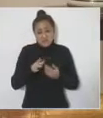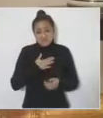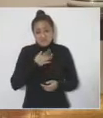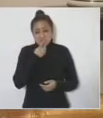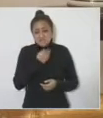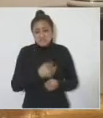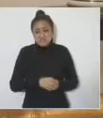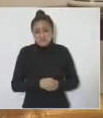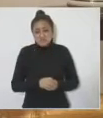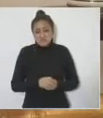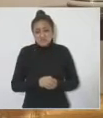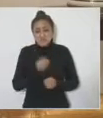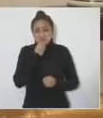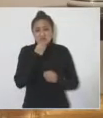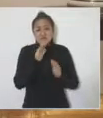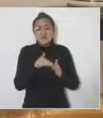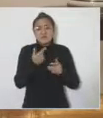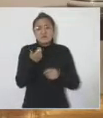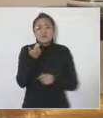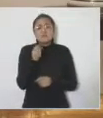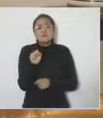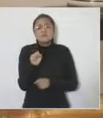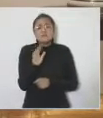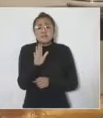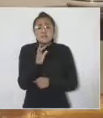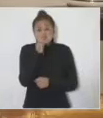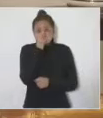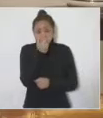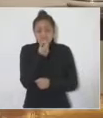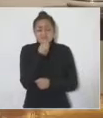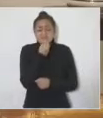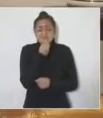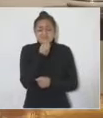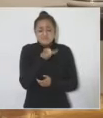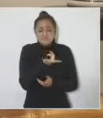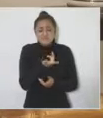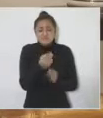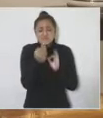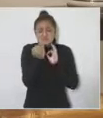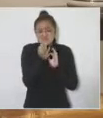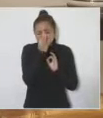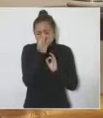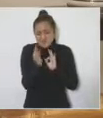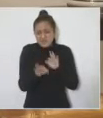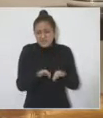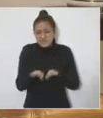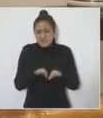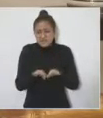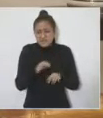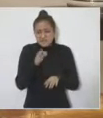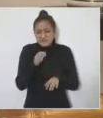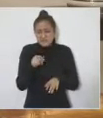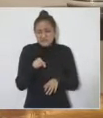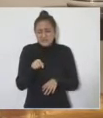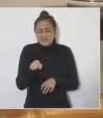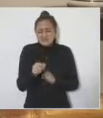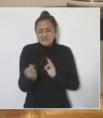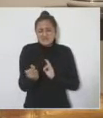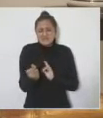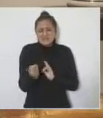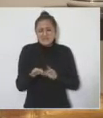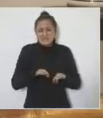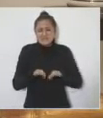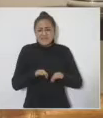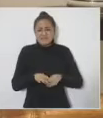lo voy a decir con una fondita que cuesta 65 pesos la comida ahí a un lado a dos cuadras de